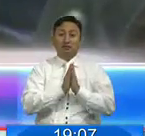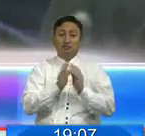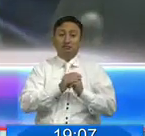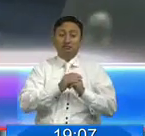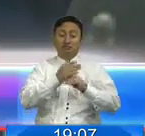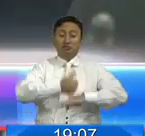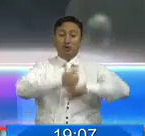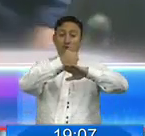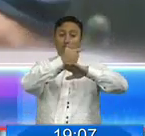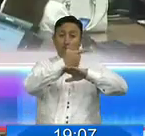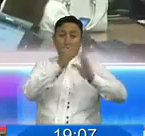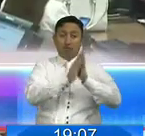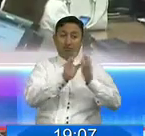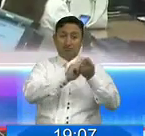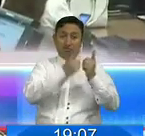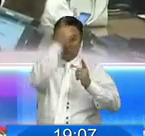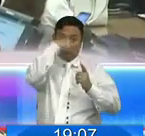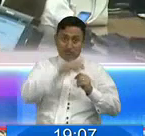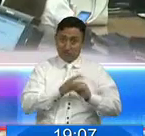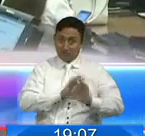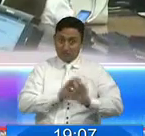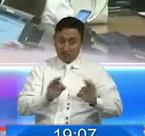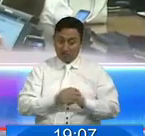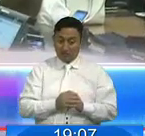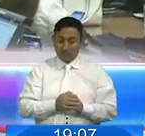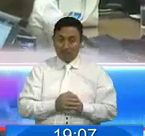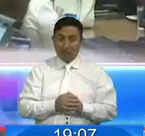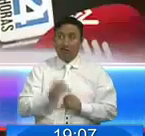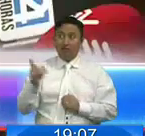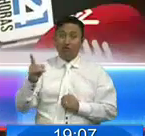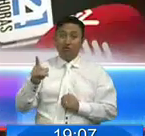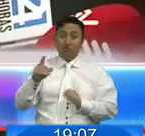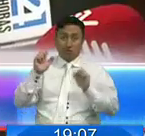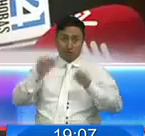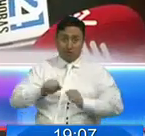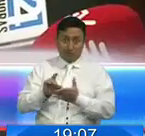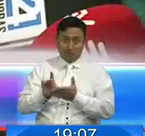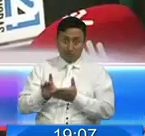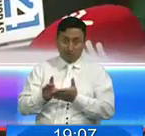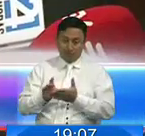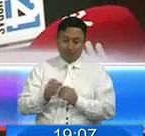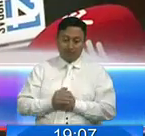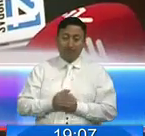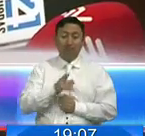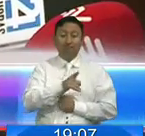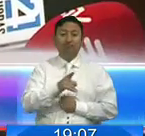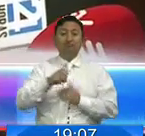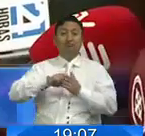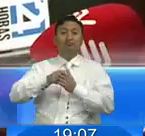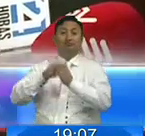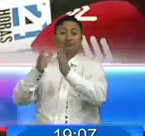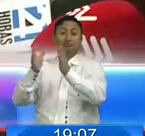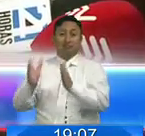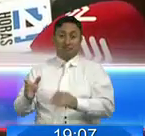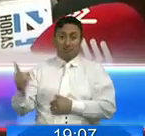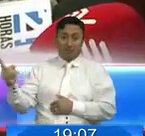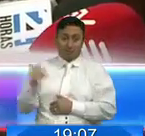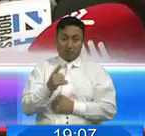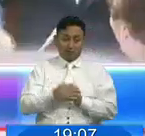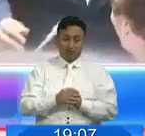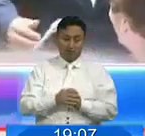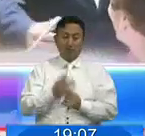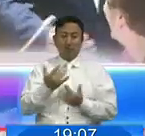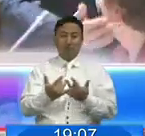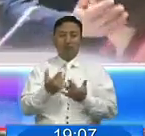el contencioso administrativo, la destitución no esté en firme. Al estar apelado el informe de la Contraloría, hay que esperar la decisión